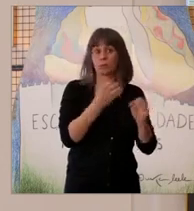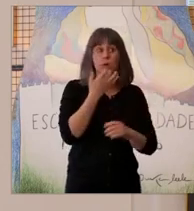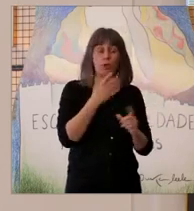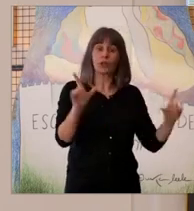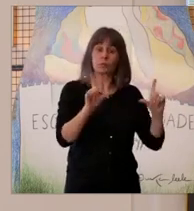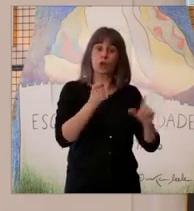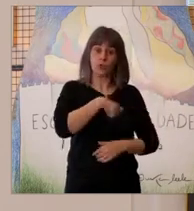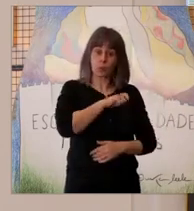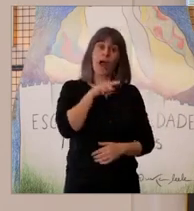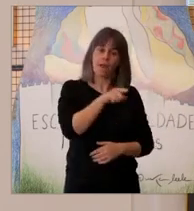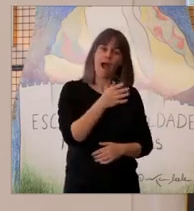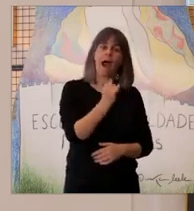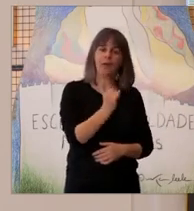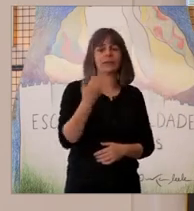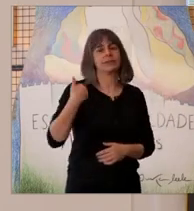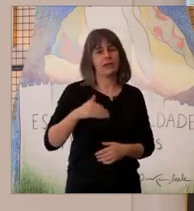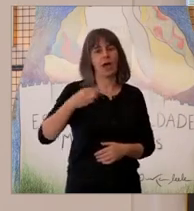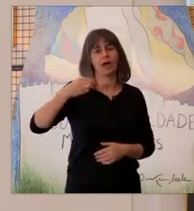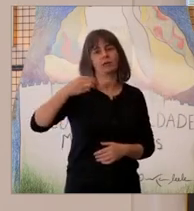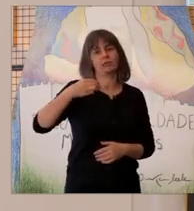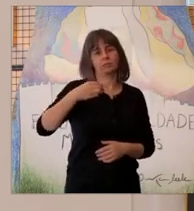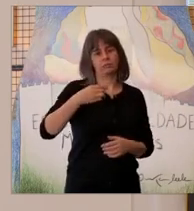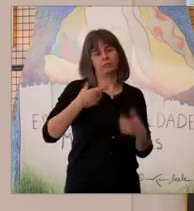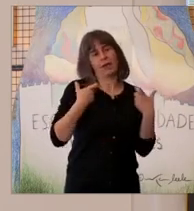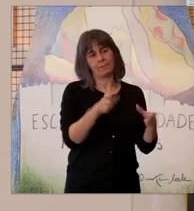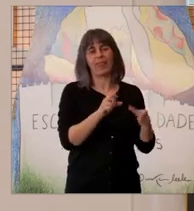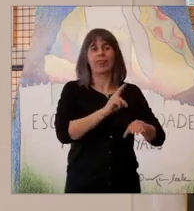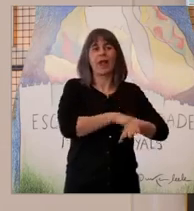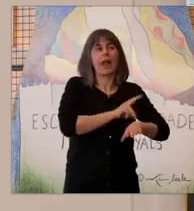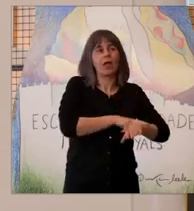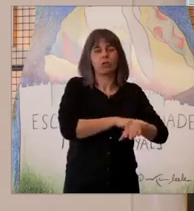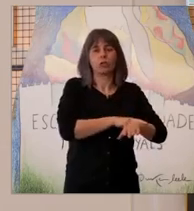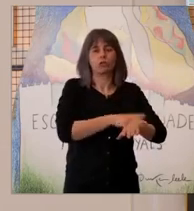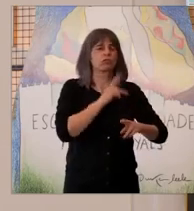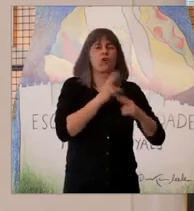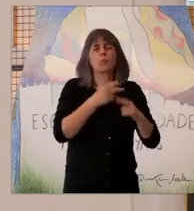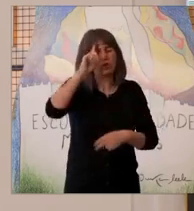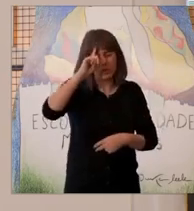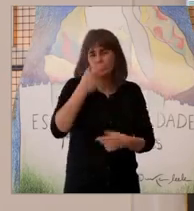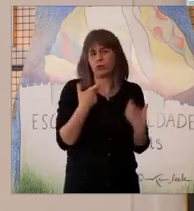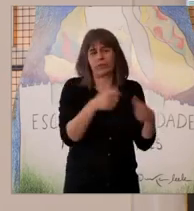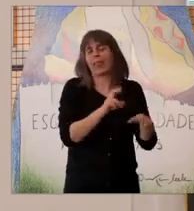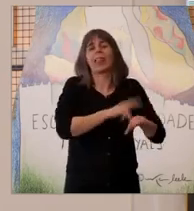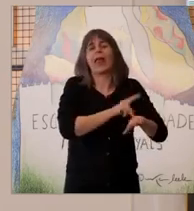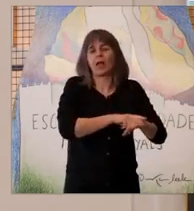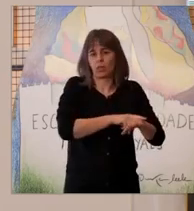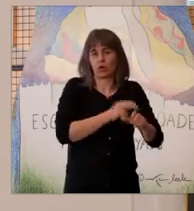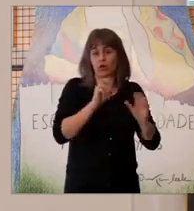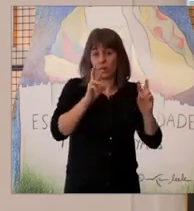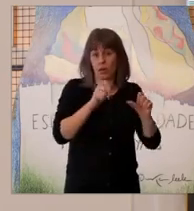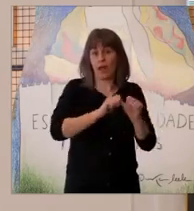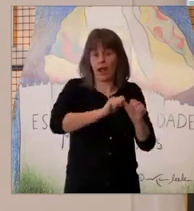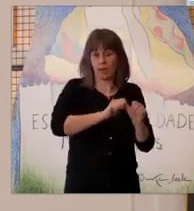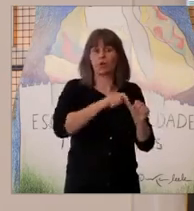como Monserrat voice una una delegación de digamos no sé cómo se llama exactamente pero delegación de género que se ocupa de todas esas